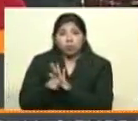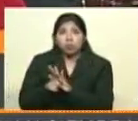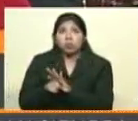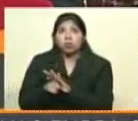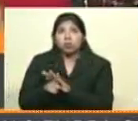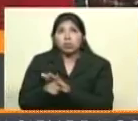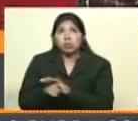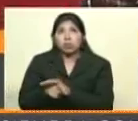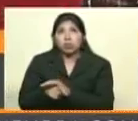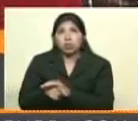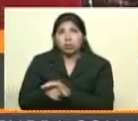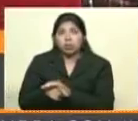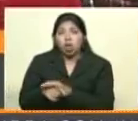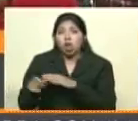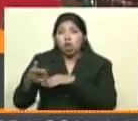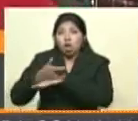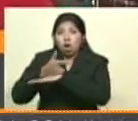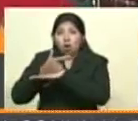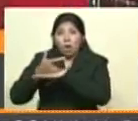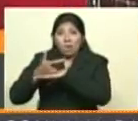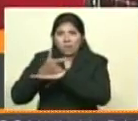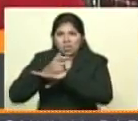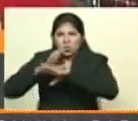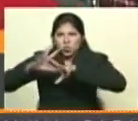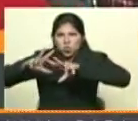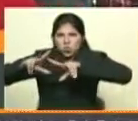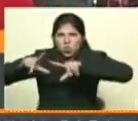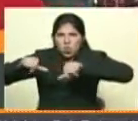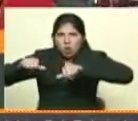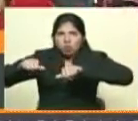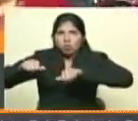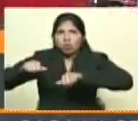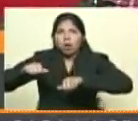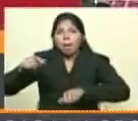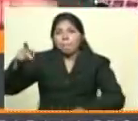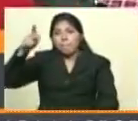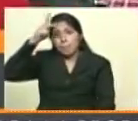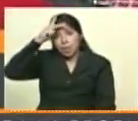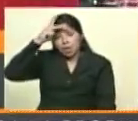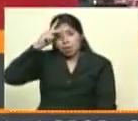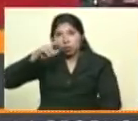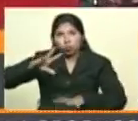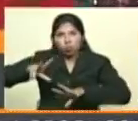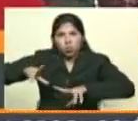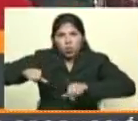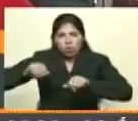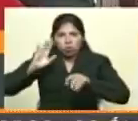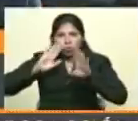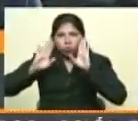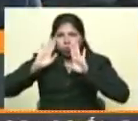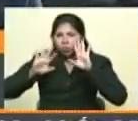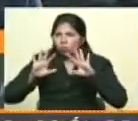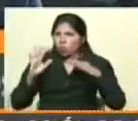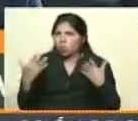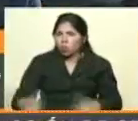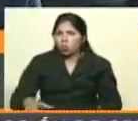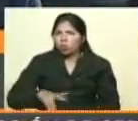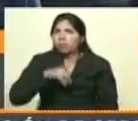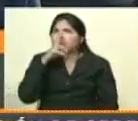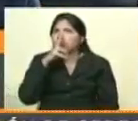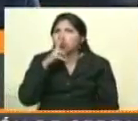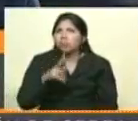gobierno corrupto y pervertido del Perú. Gobierno corrupto y pervertido,